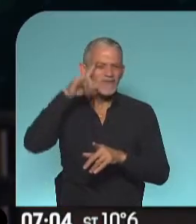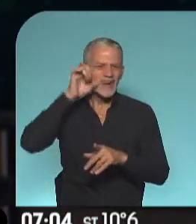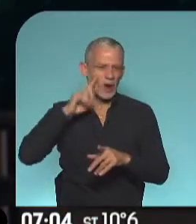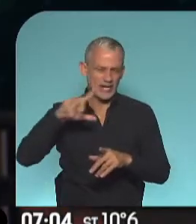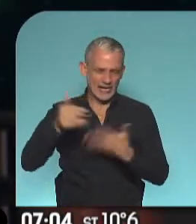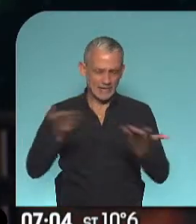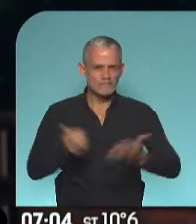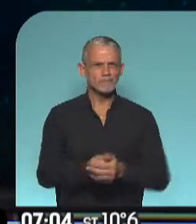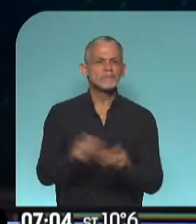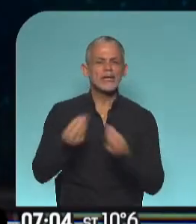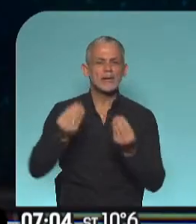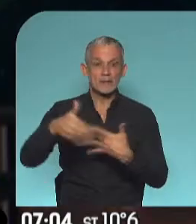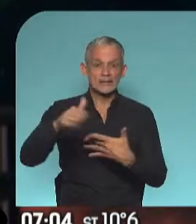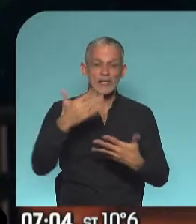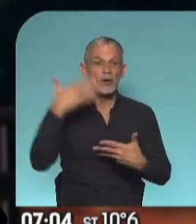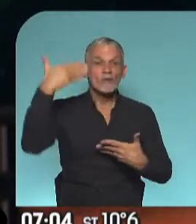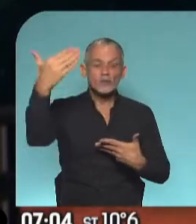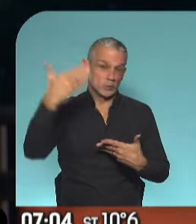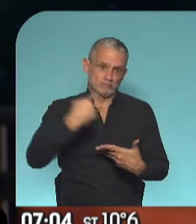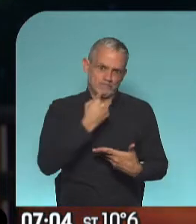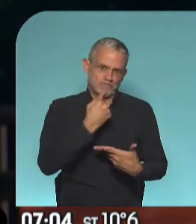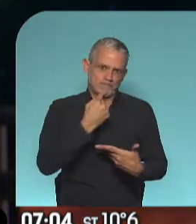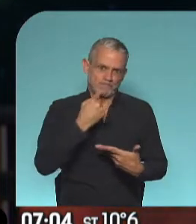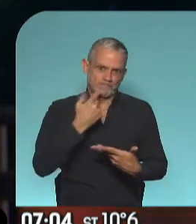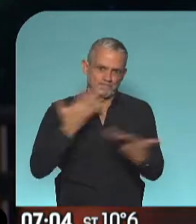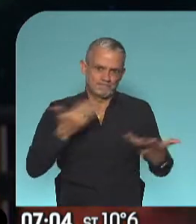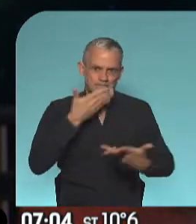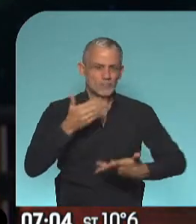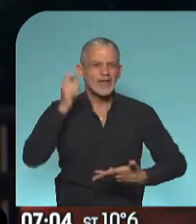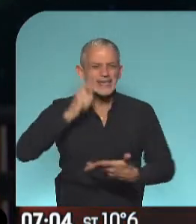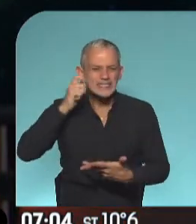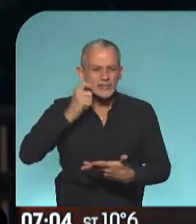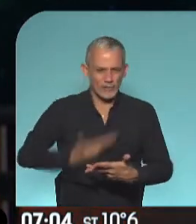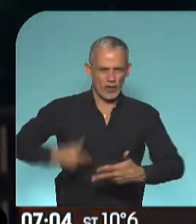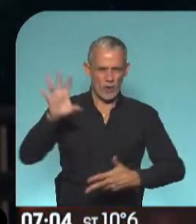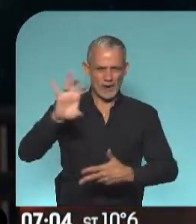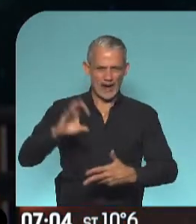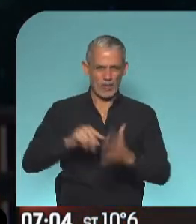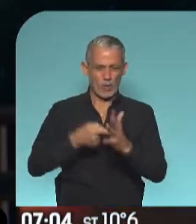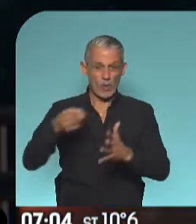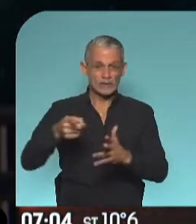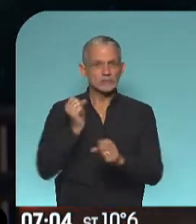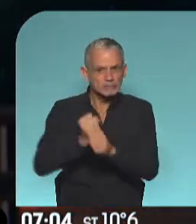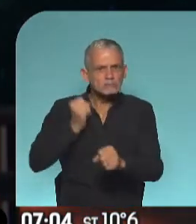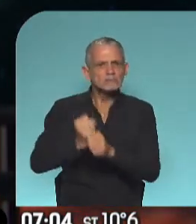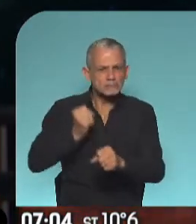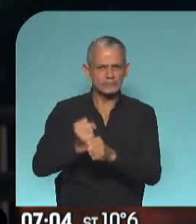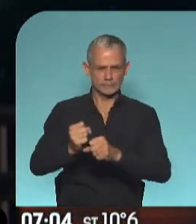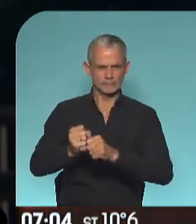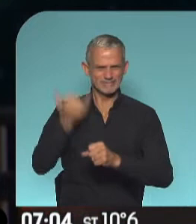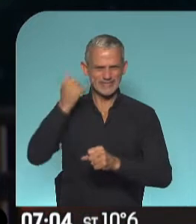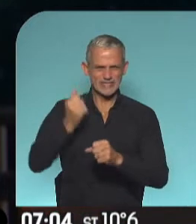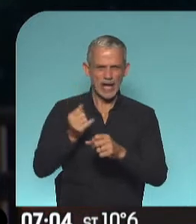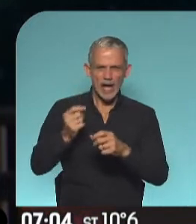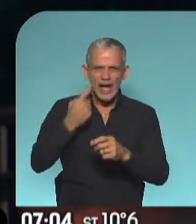expectativa, Silvia. Claramente el futuro es incierto. La realidad es que Axel Kicillof, el gobernador de la provincia de Buenos Aires, está trabajando desde hace un tiempo ya con